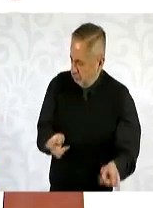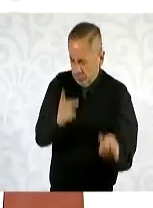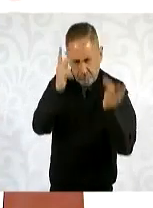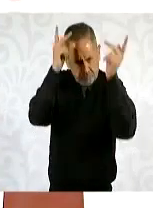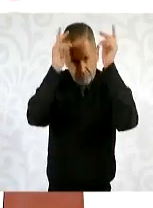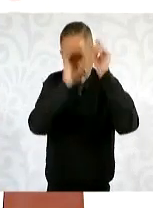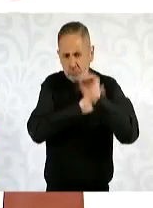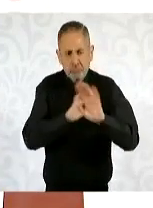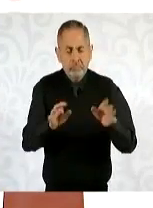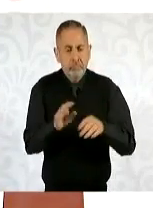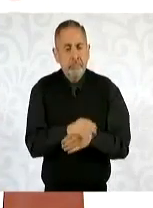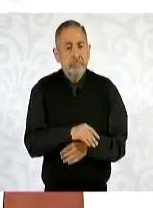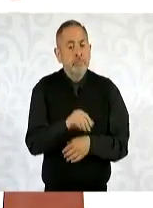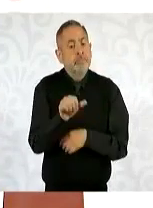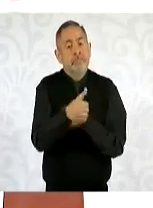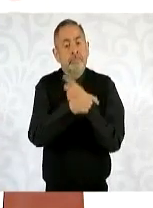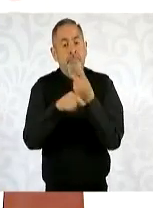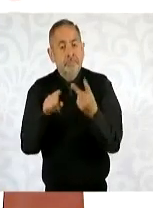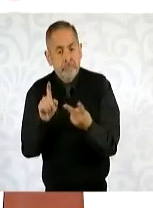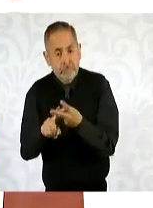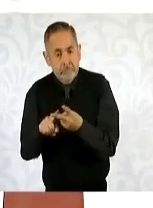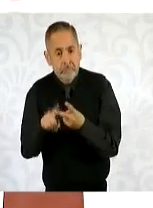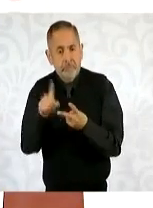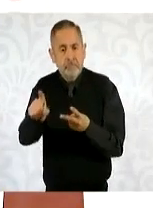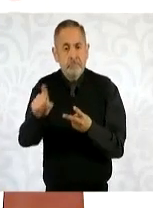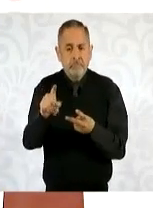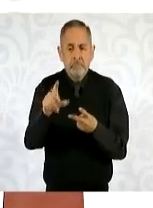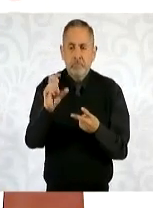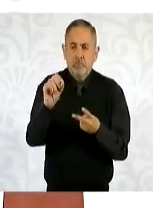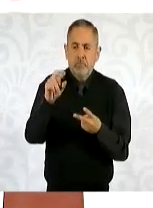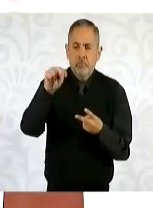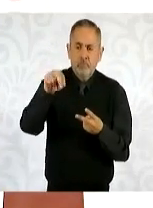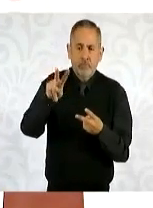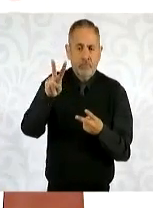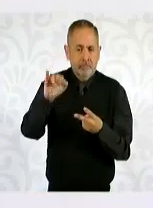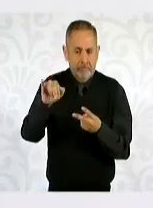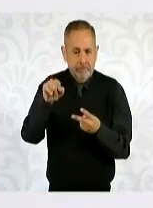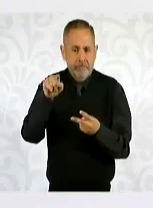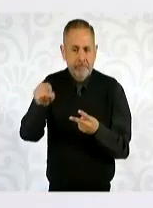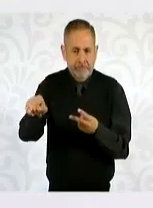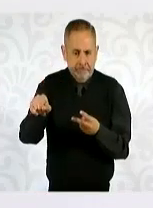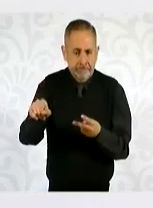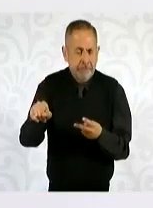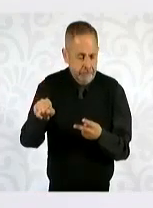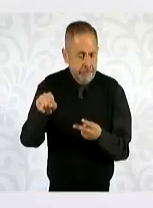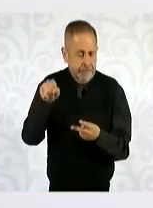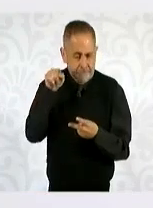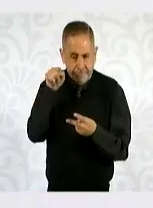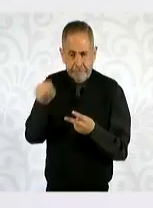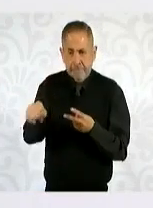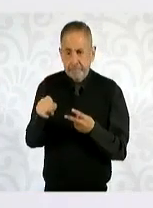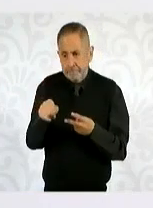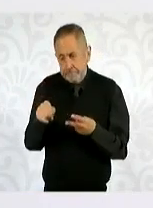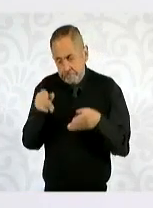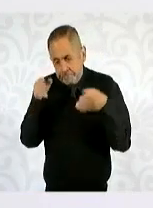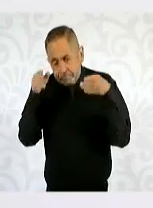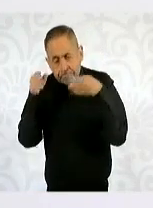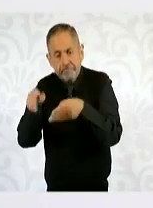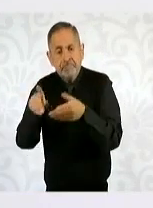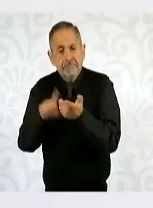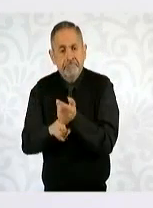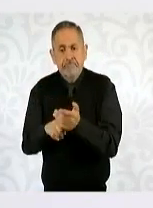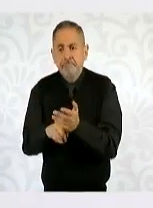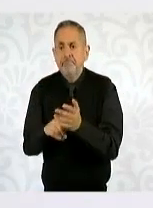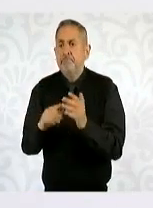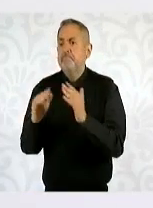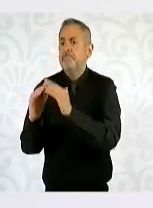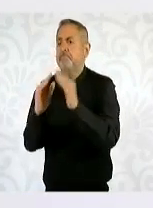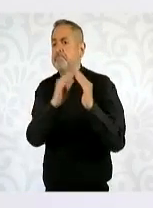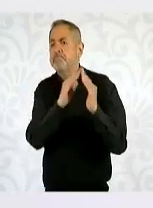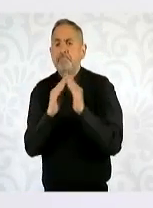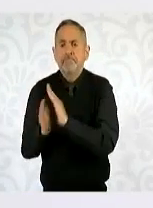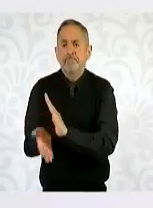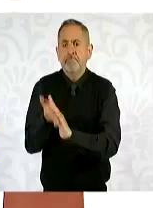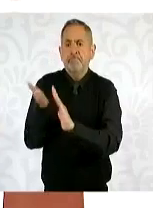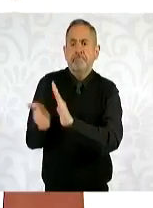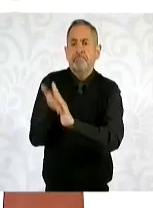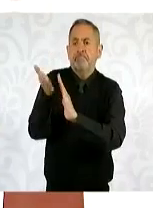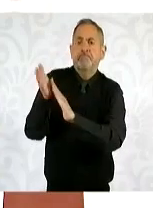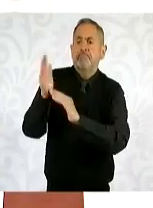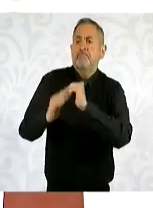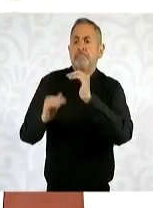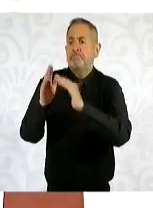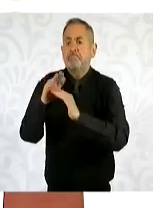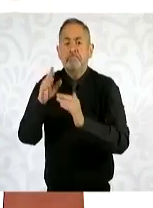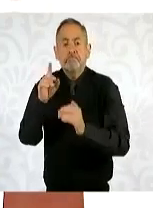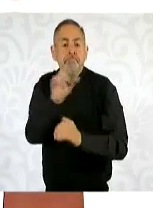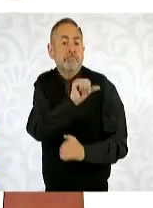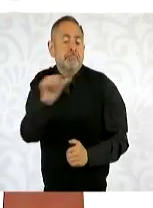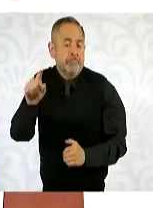es la Comisión Nacional de Vivienda. Ahí en particular es desarrollo de vivienda para personas de